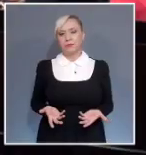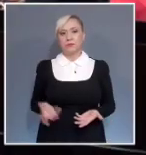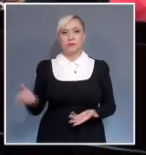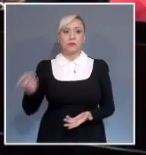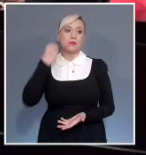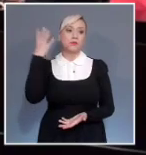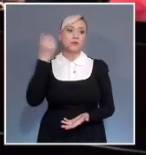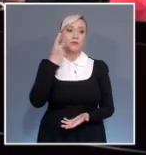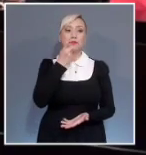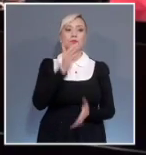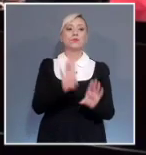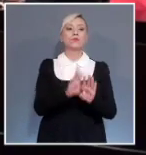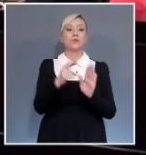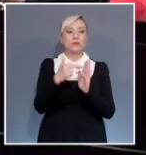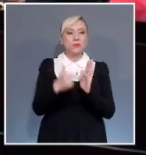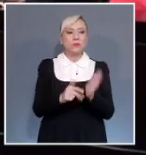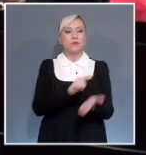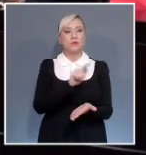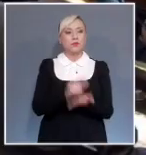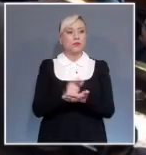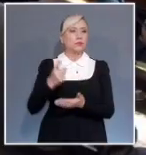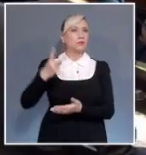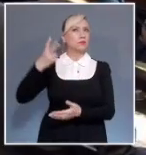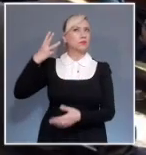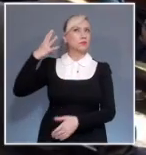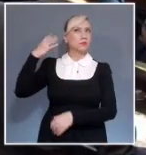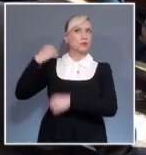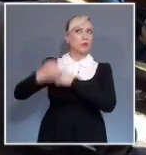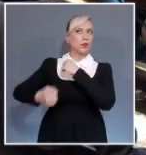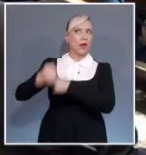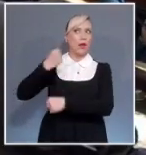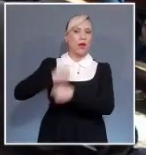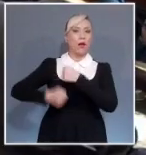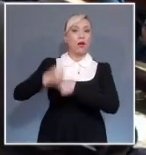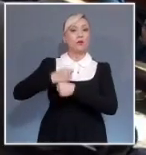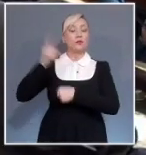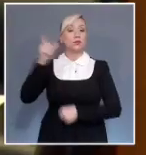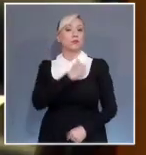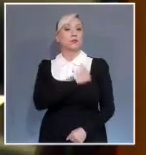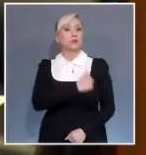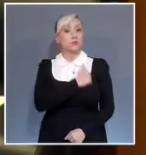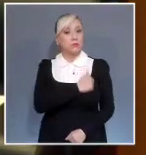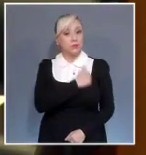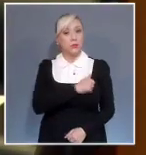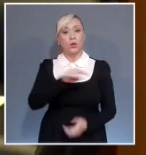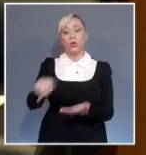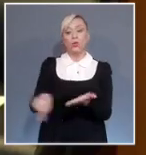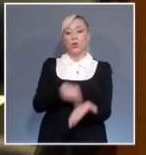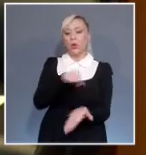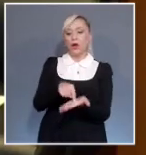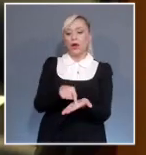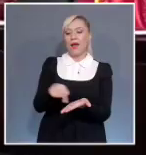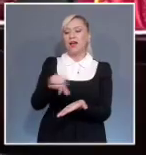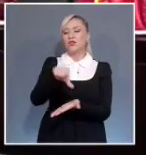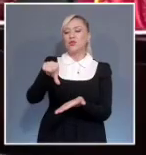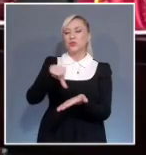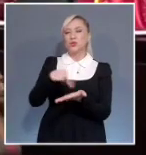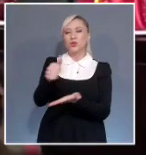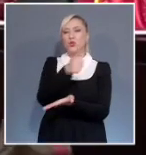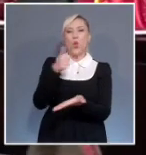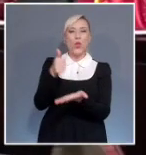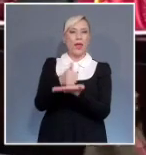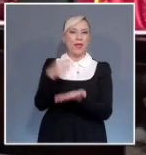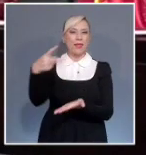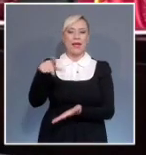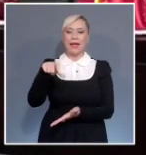que desde hace varios años ha impulsado Canadá y en especial la provincia de Quebec para garantizar los derechos de las personas de la diversidad